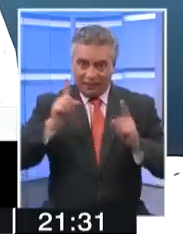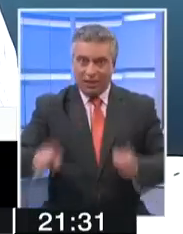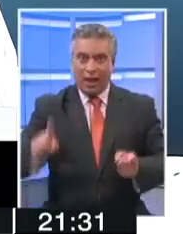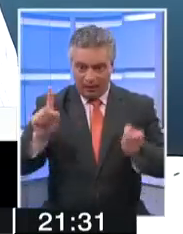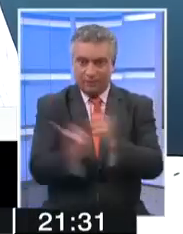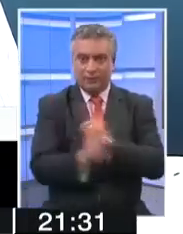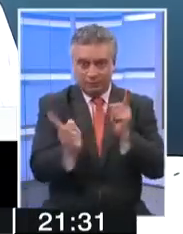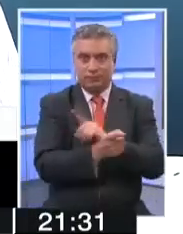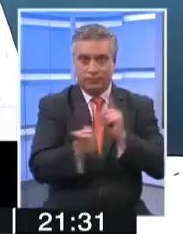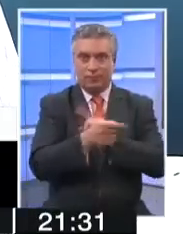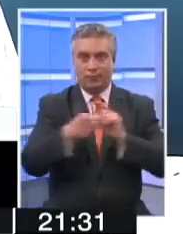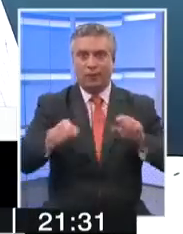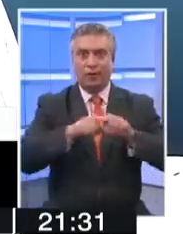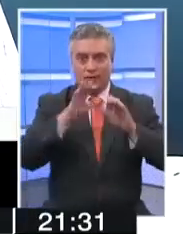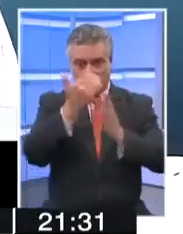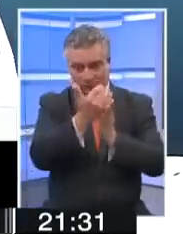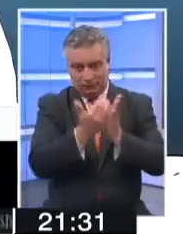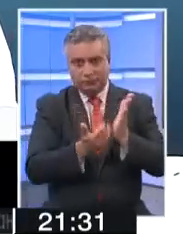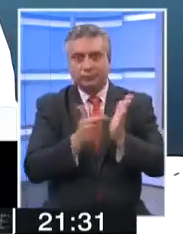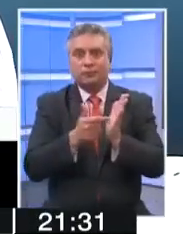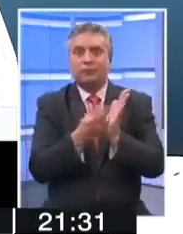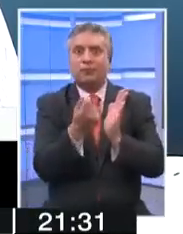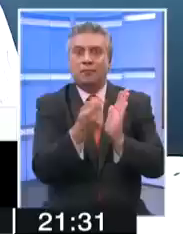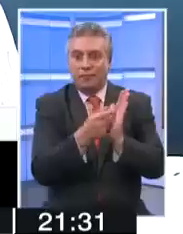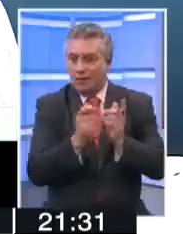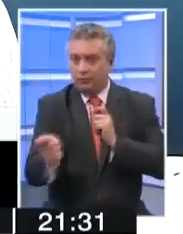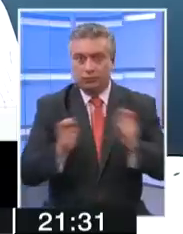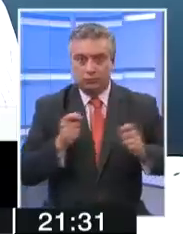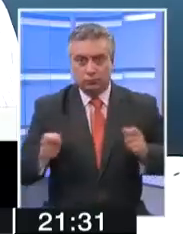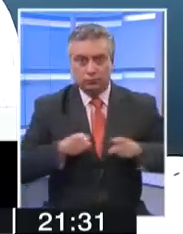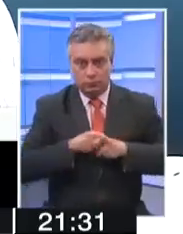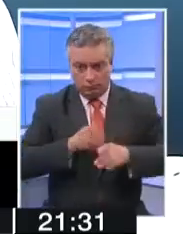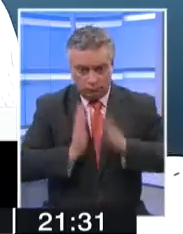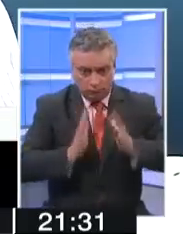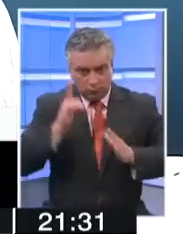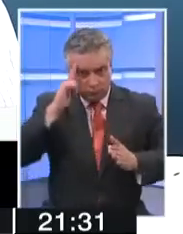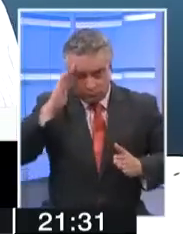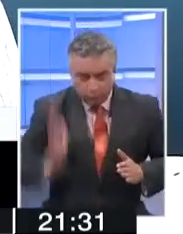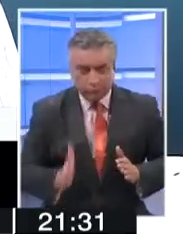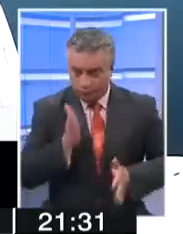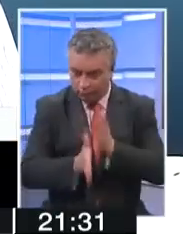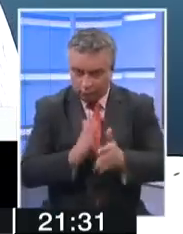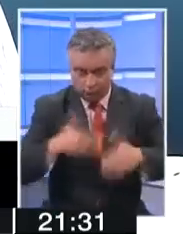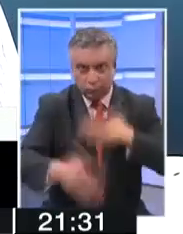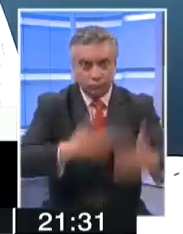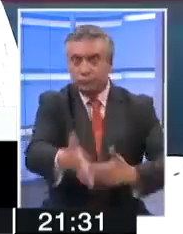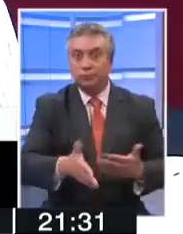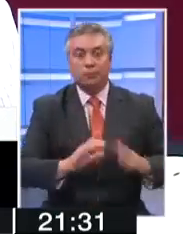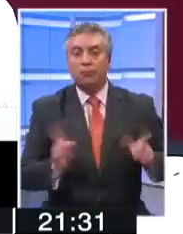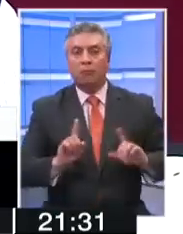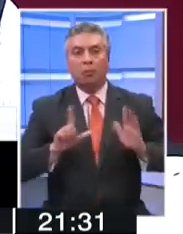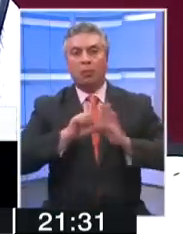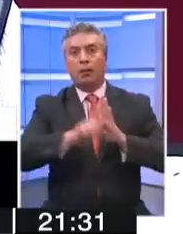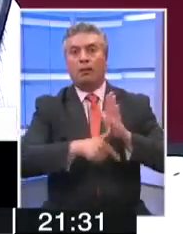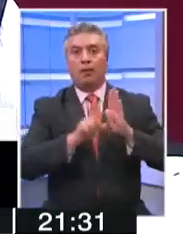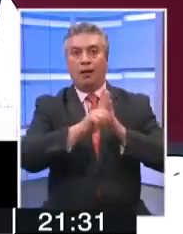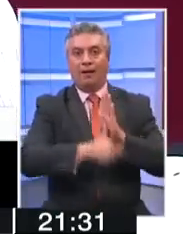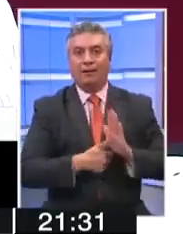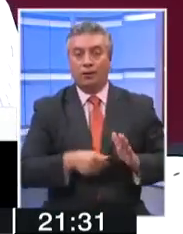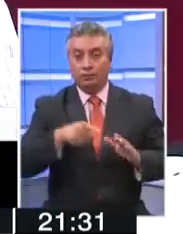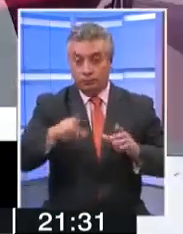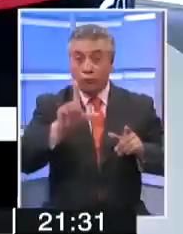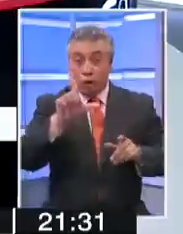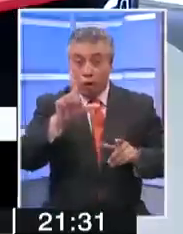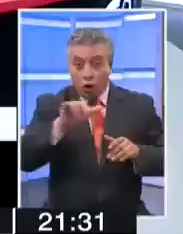su articulación jurídica o administrativa, ser proactivo, decisivo, pero lo principalmente que a la zona dañada, cuando